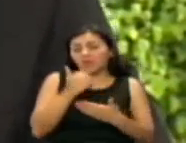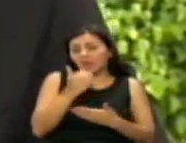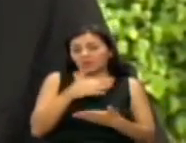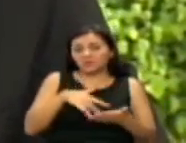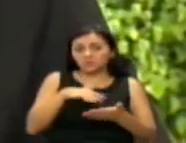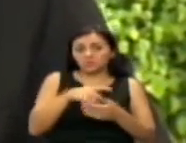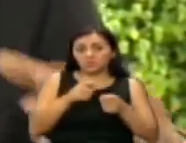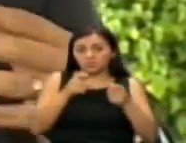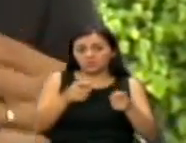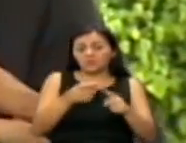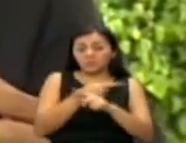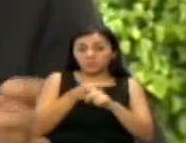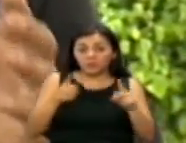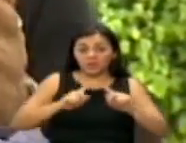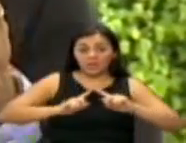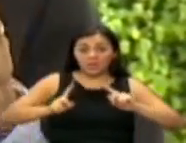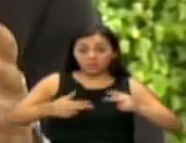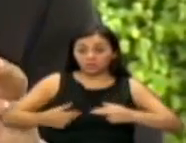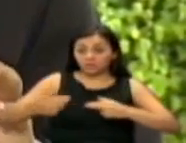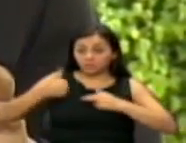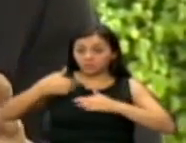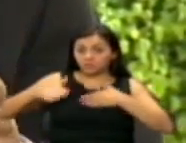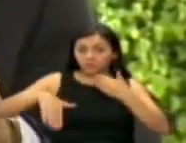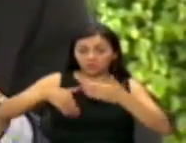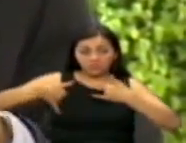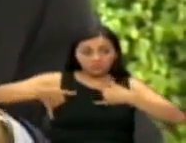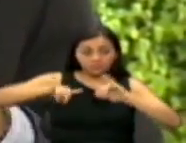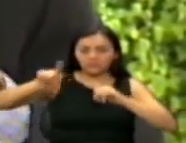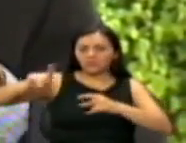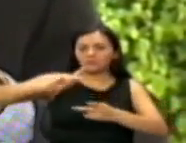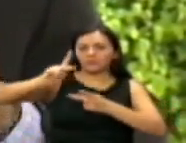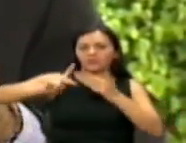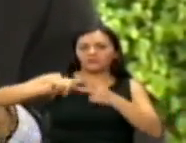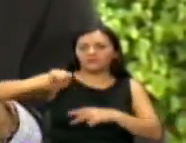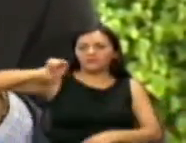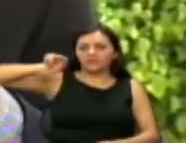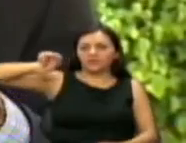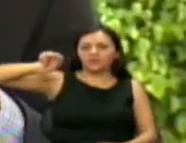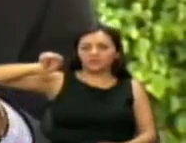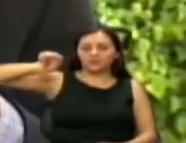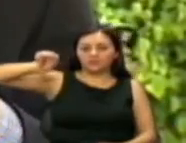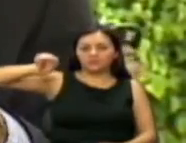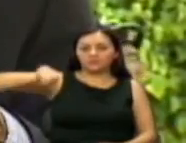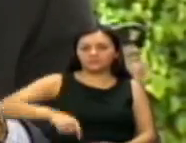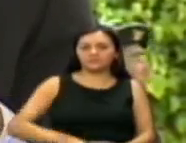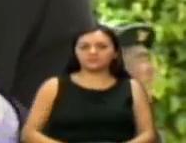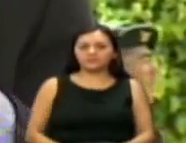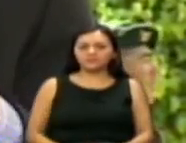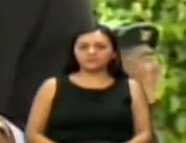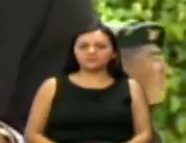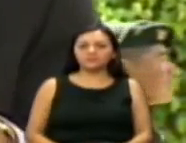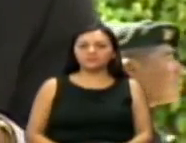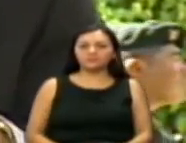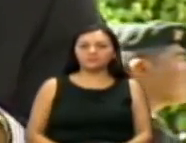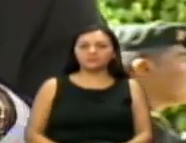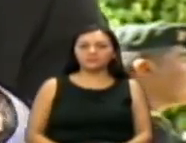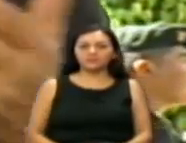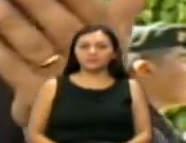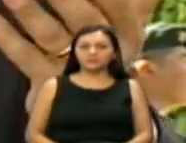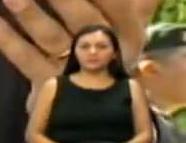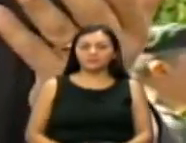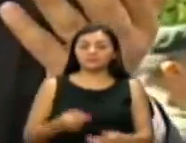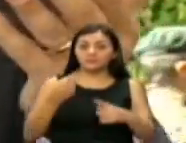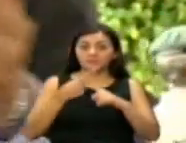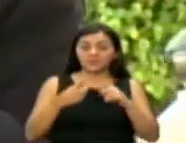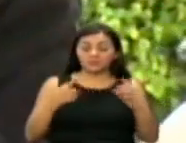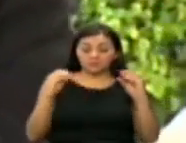estudios. Pero la ejecución, la competencia de riesgo es... de riego, perdón, es competencia de los gobiernos provinciales. Sin embargo,